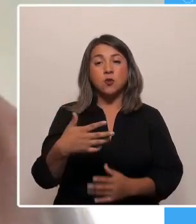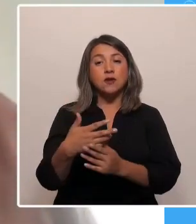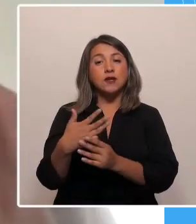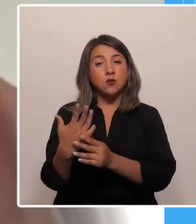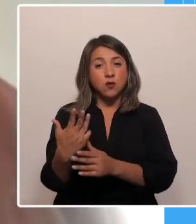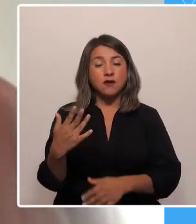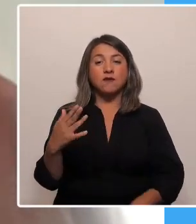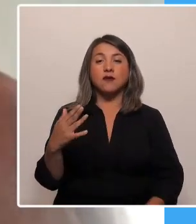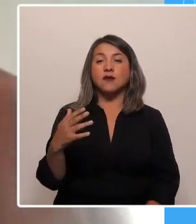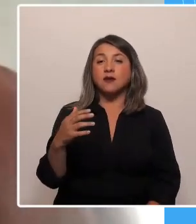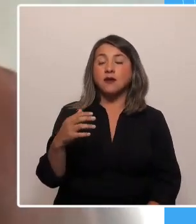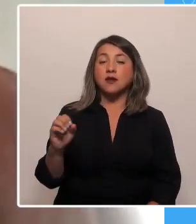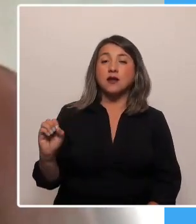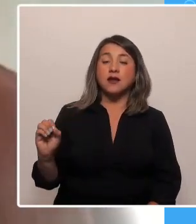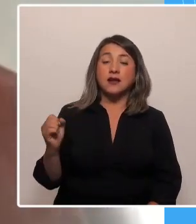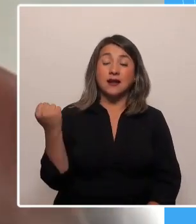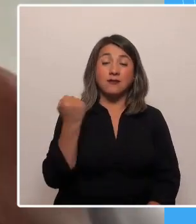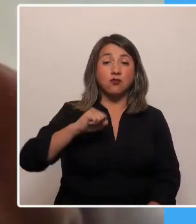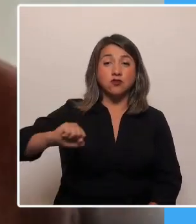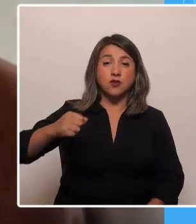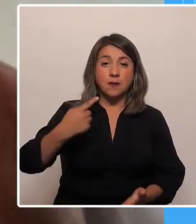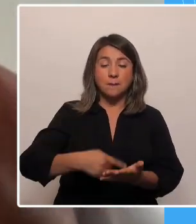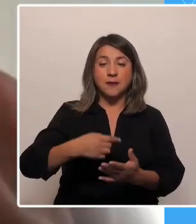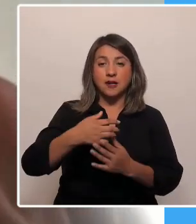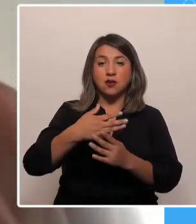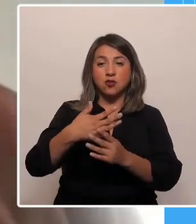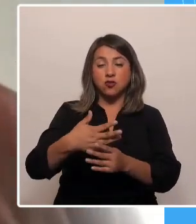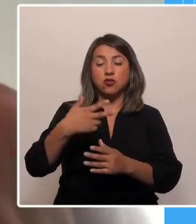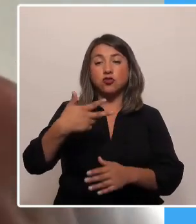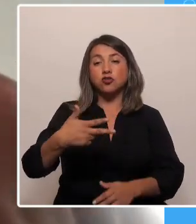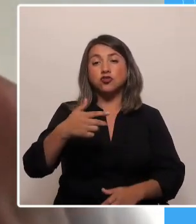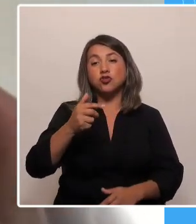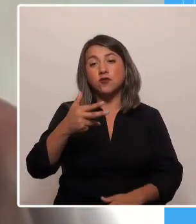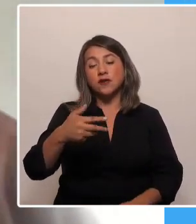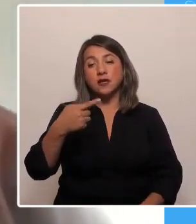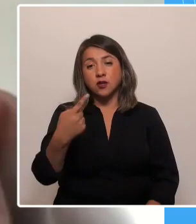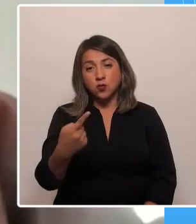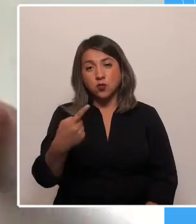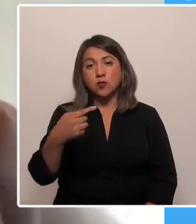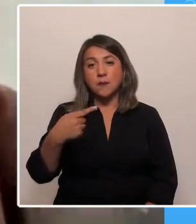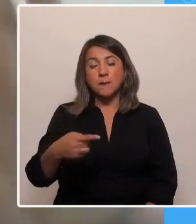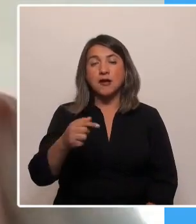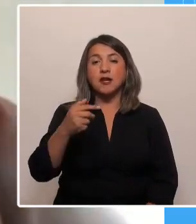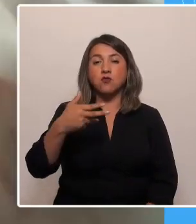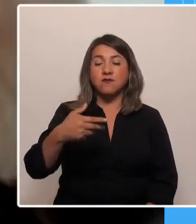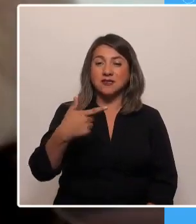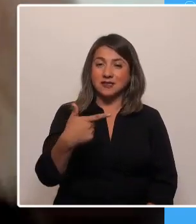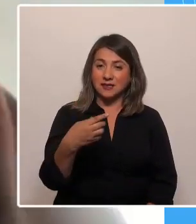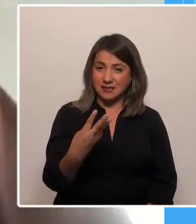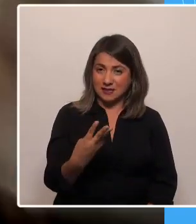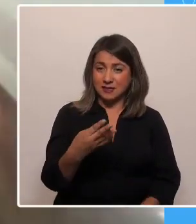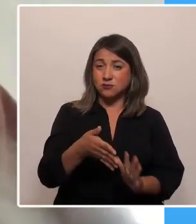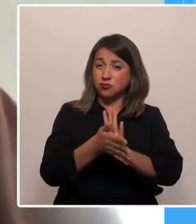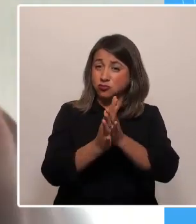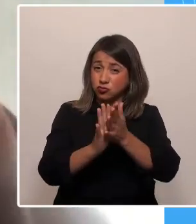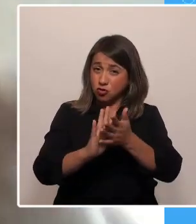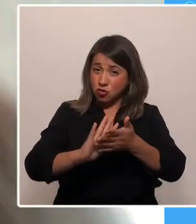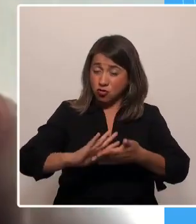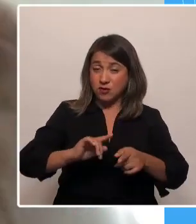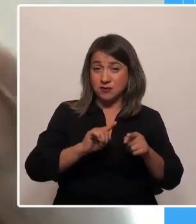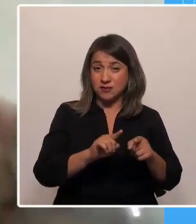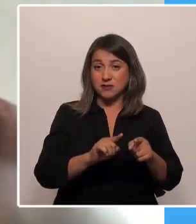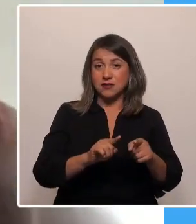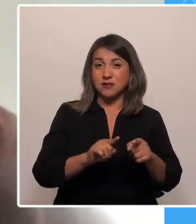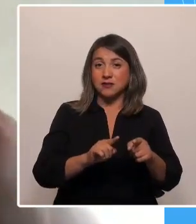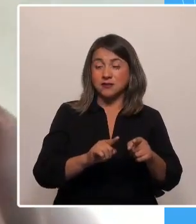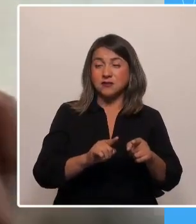1859, la revolución de 1891, después 1973. Todas estas, de una u otra forma,